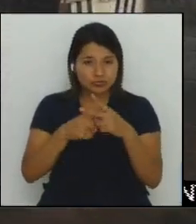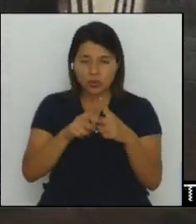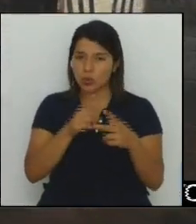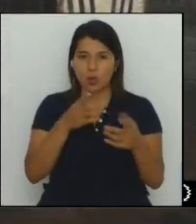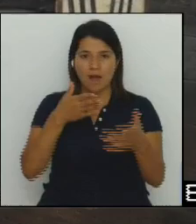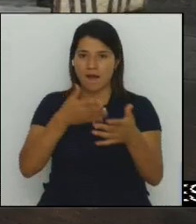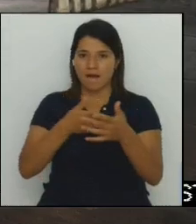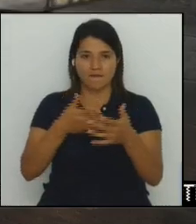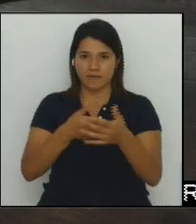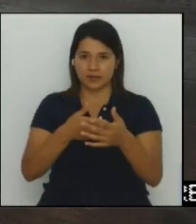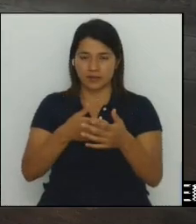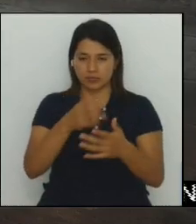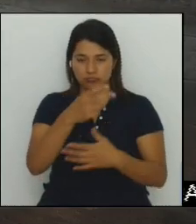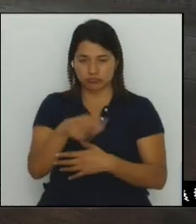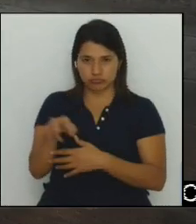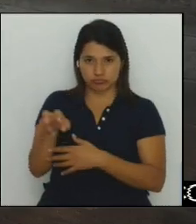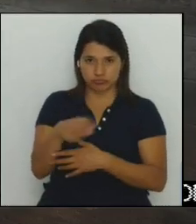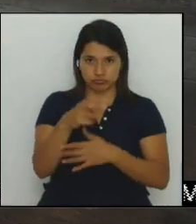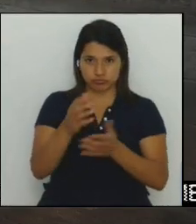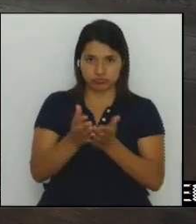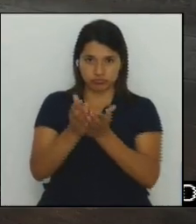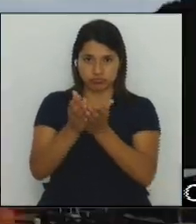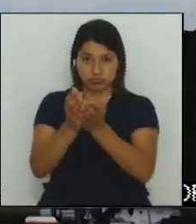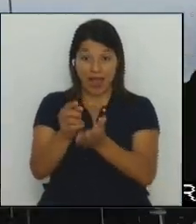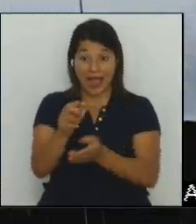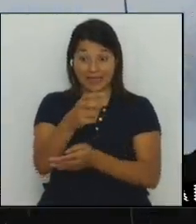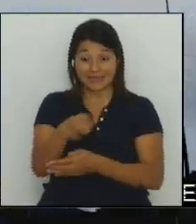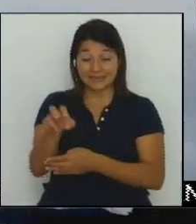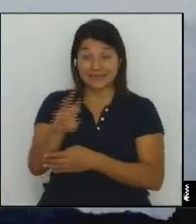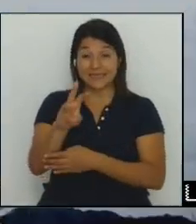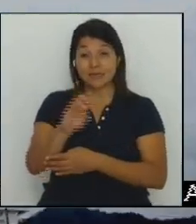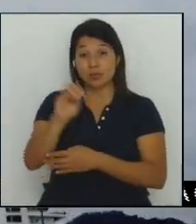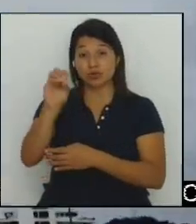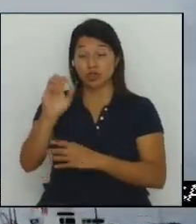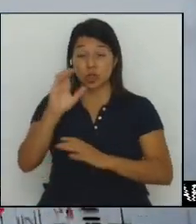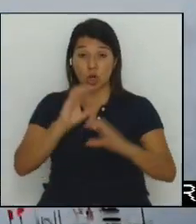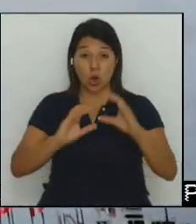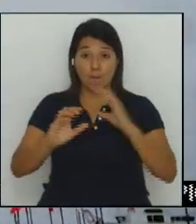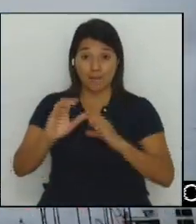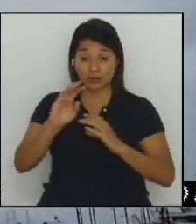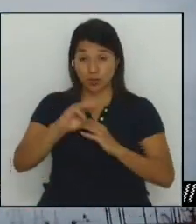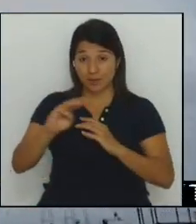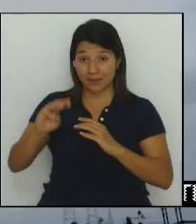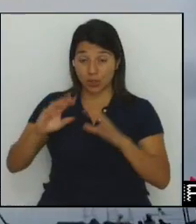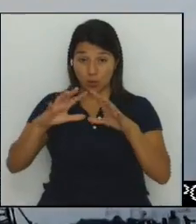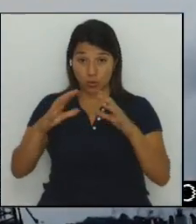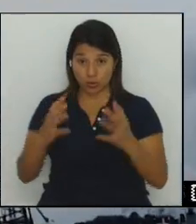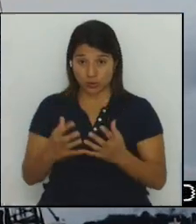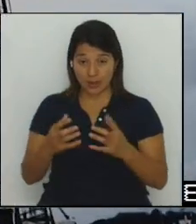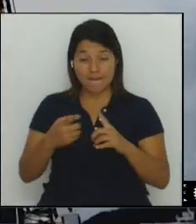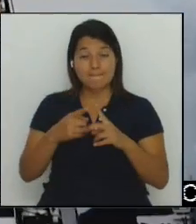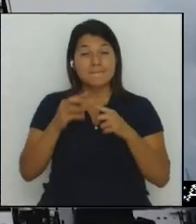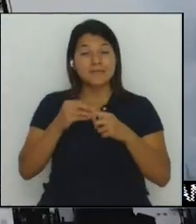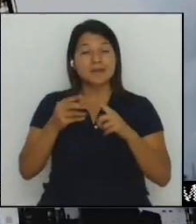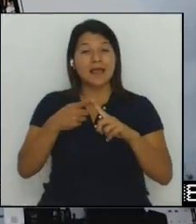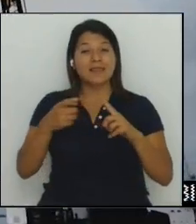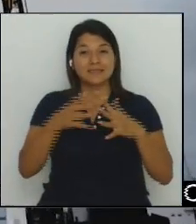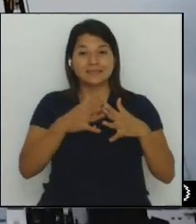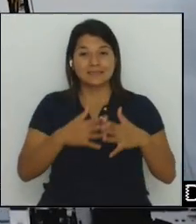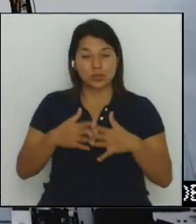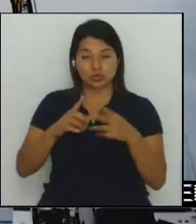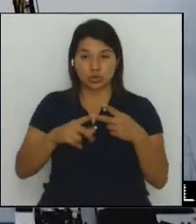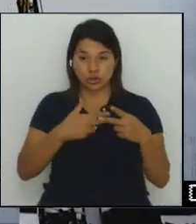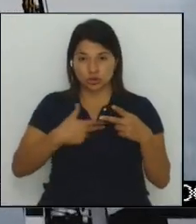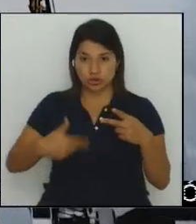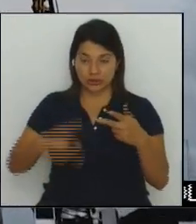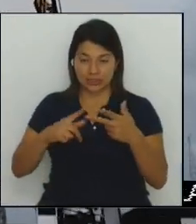donde pasa el 6% del comercio marítimo mundial, principalmente de Estados Unidos, China y Japón. La intención